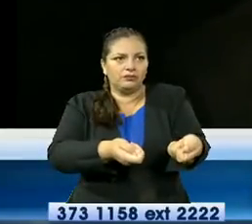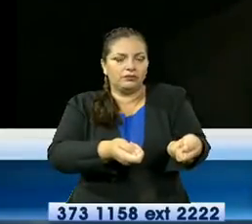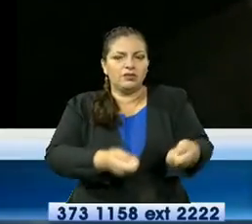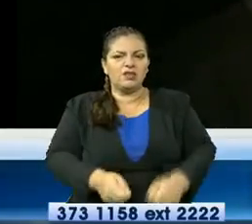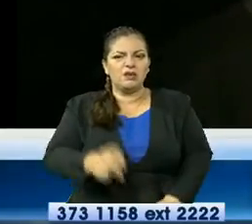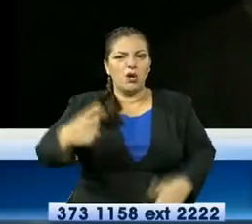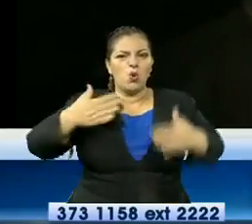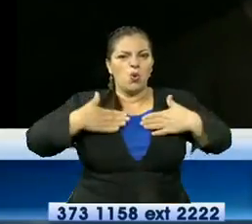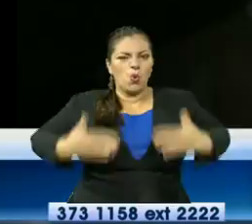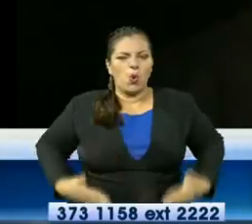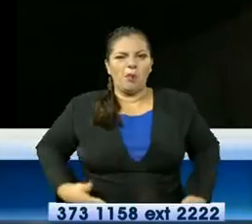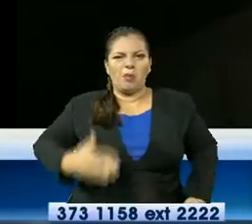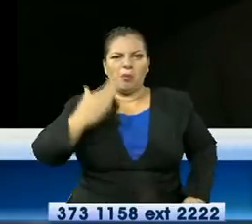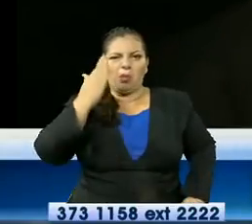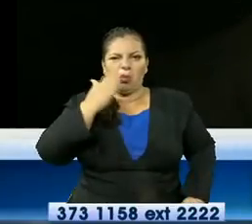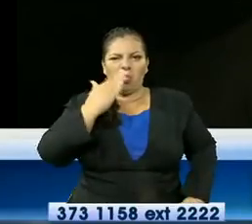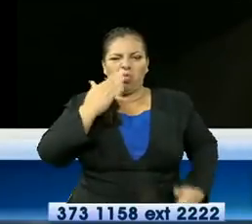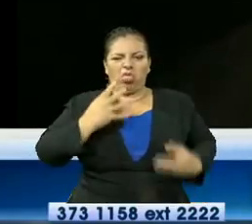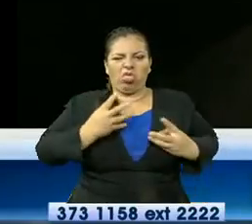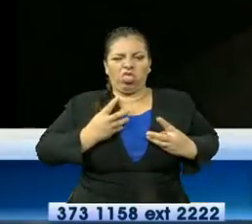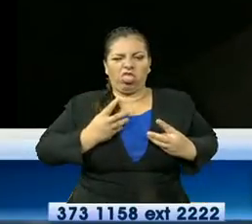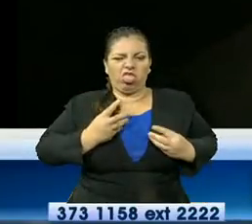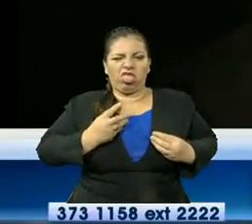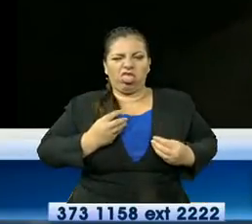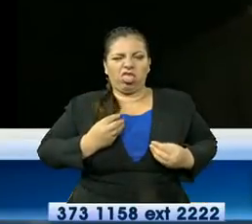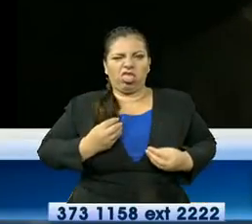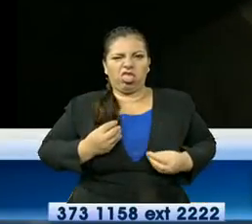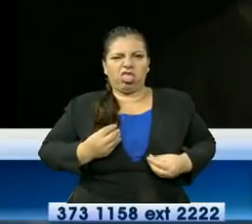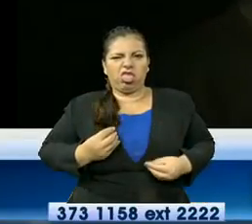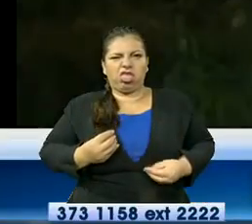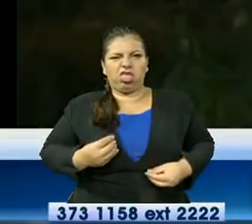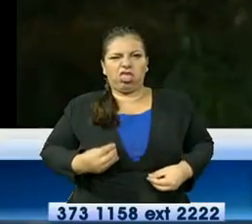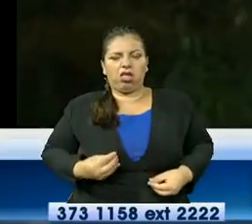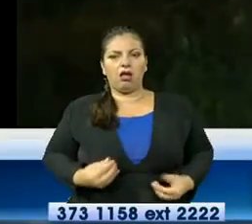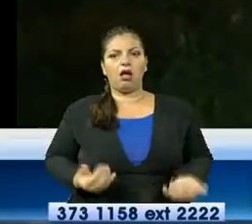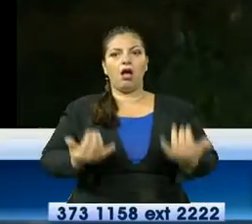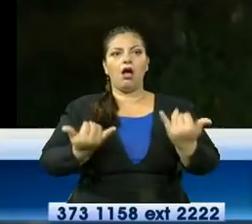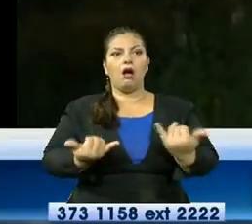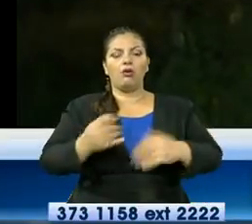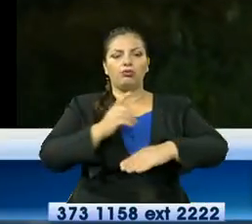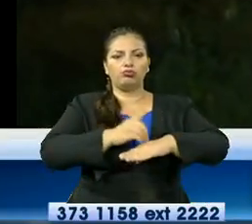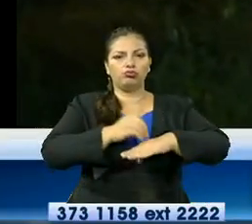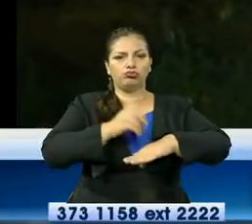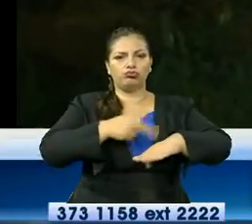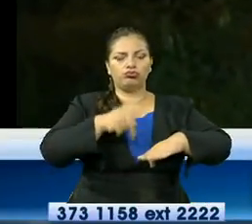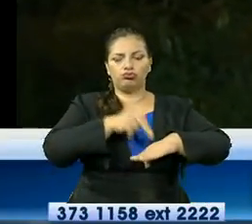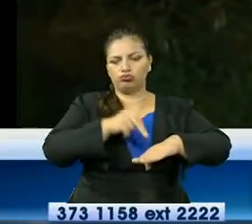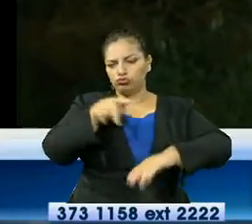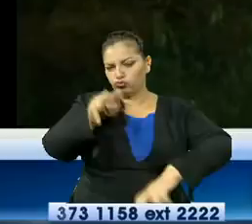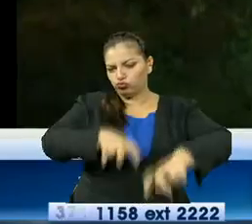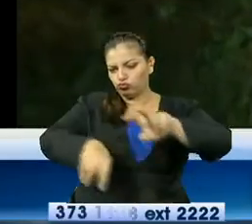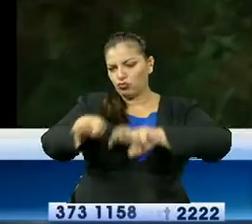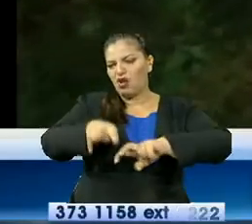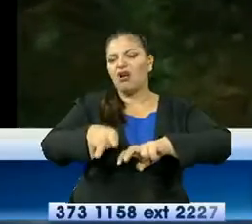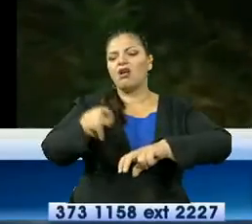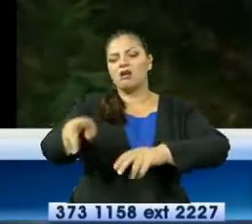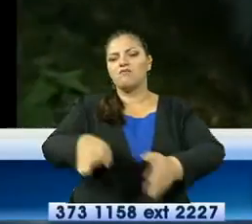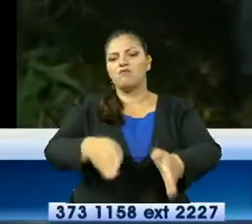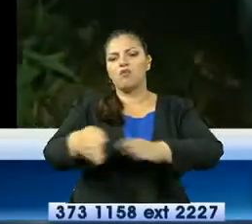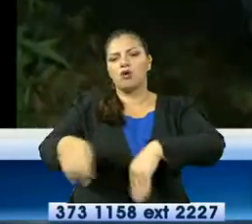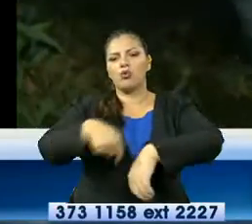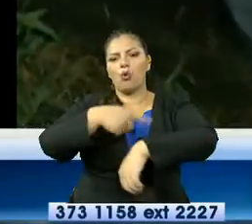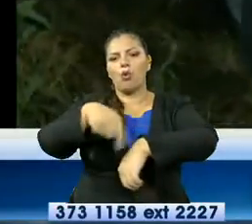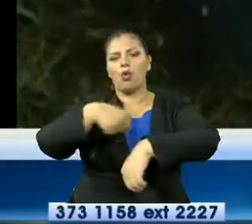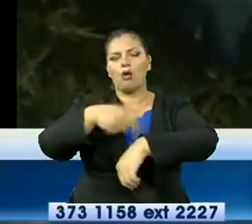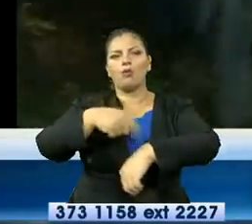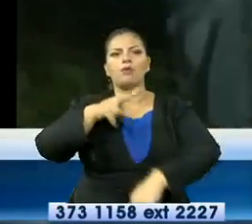estado de descomposición. Según el criterio del perito criminalístico, el cadáver ya tendría más de 24 horas